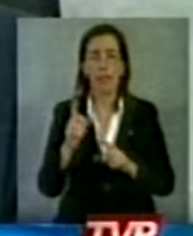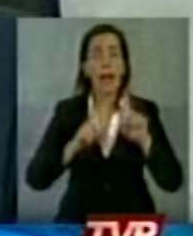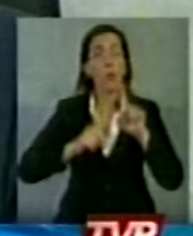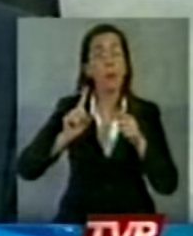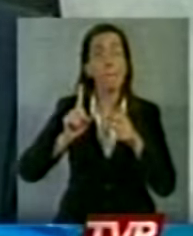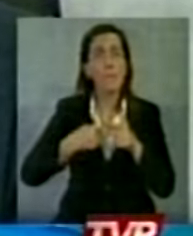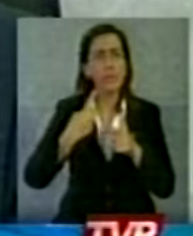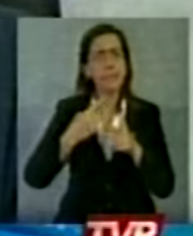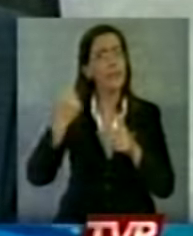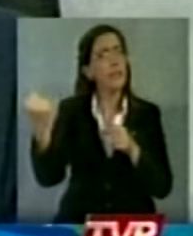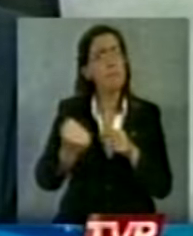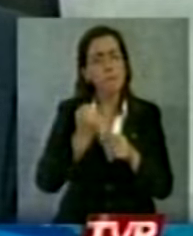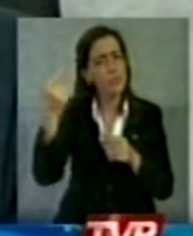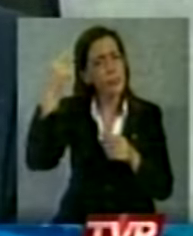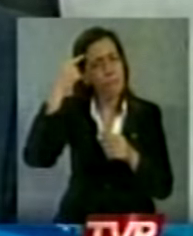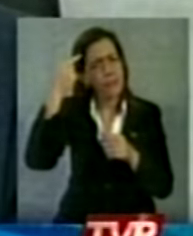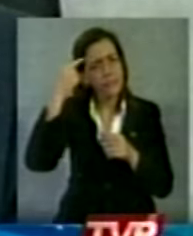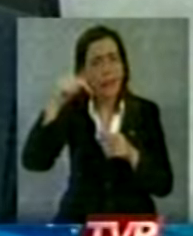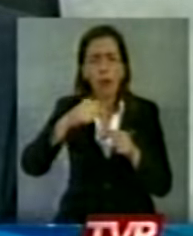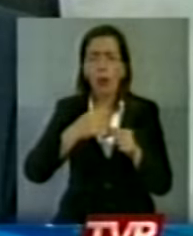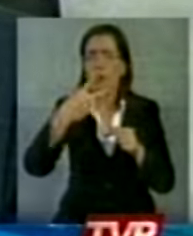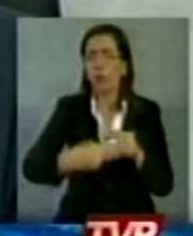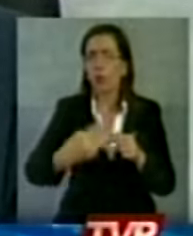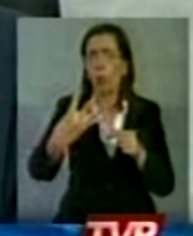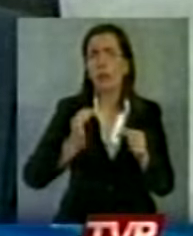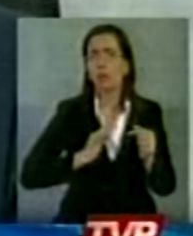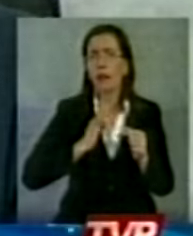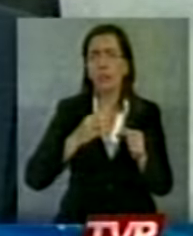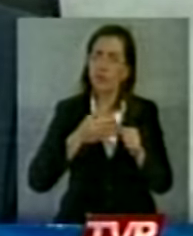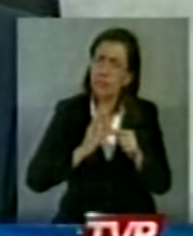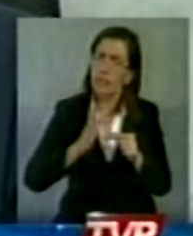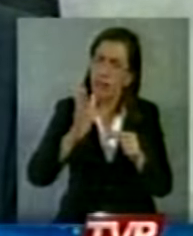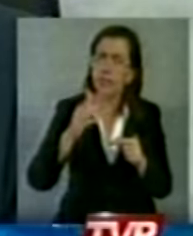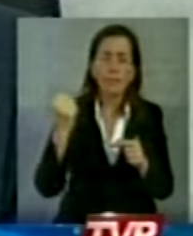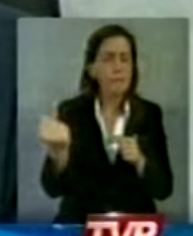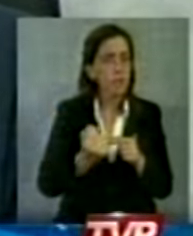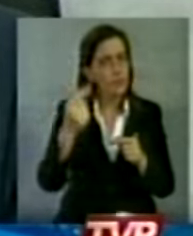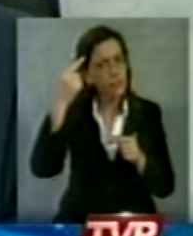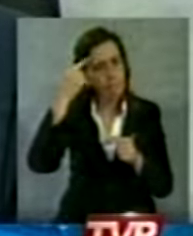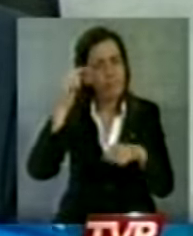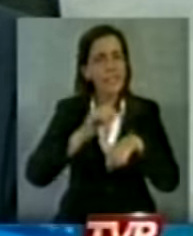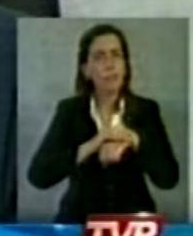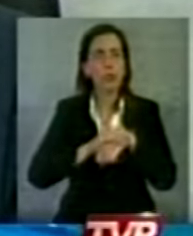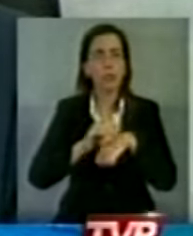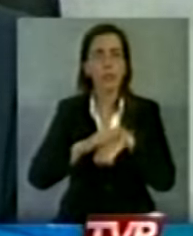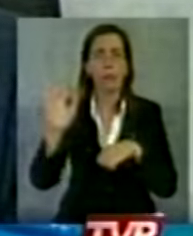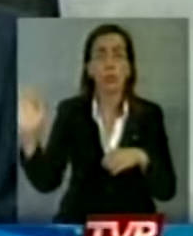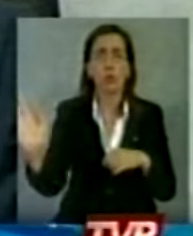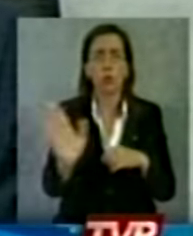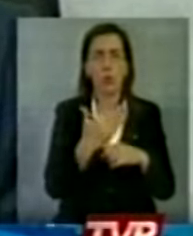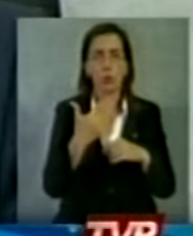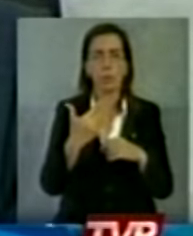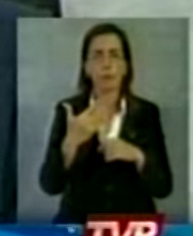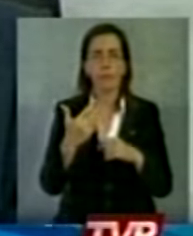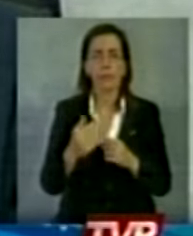públicas que exceden al periodo de gobierno y que requieren de una responsabilidad que